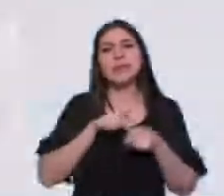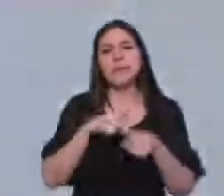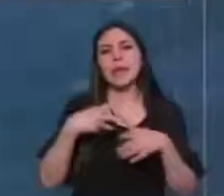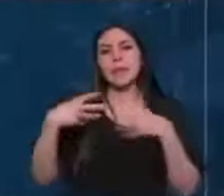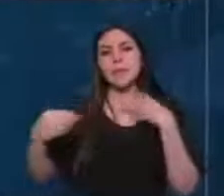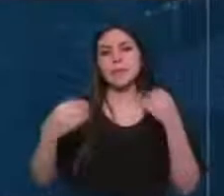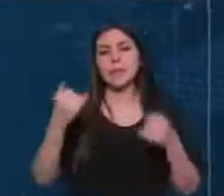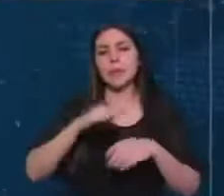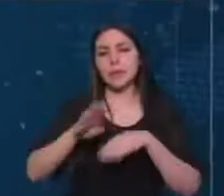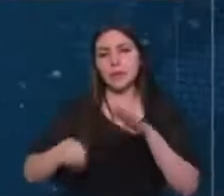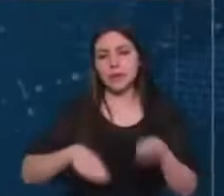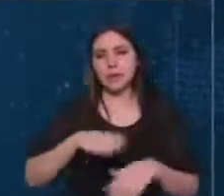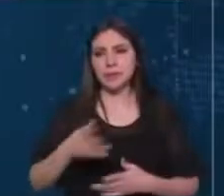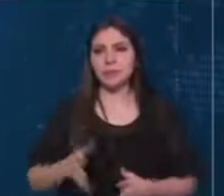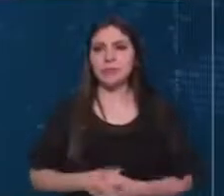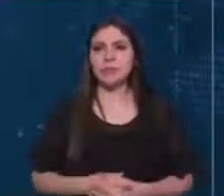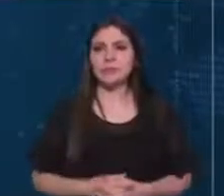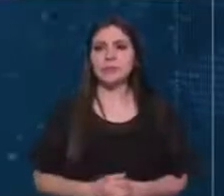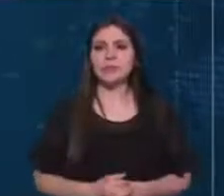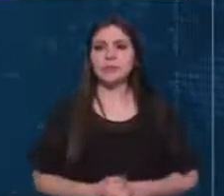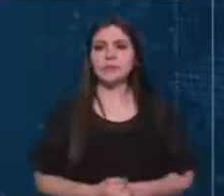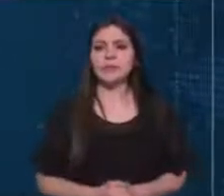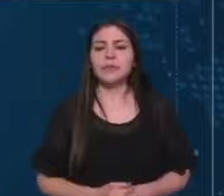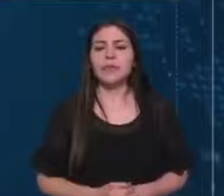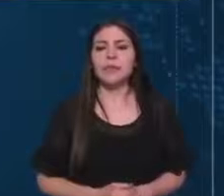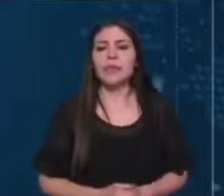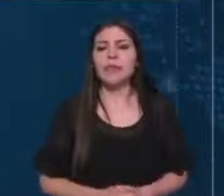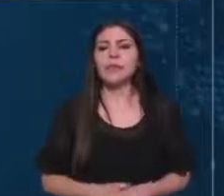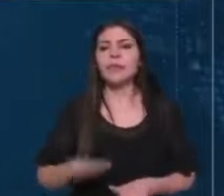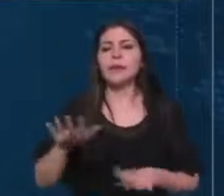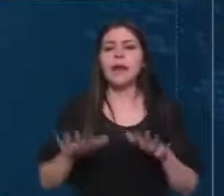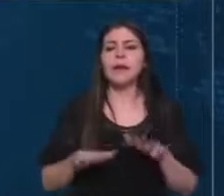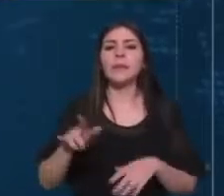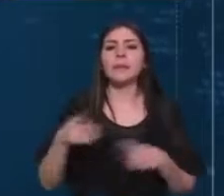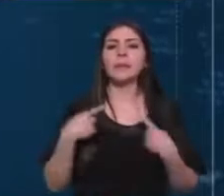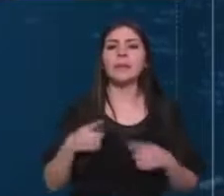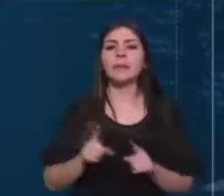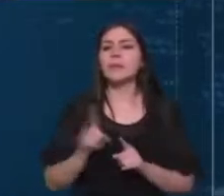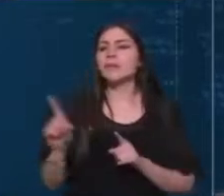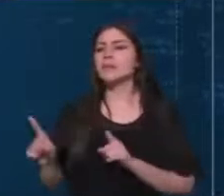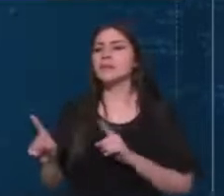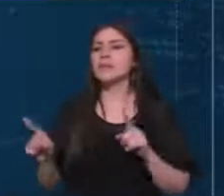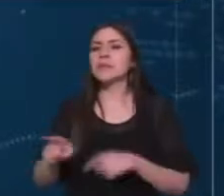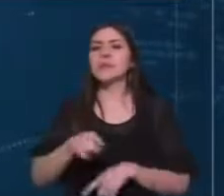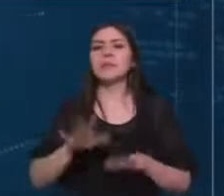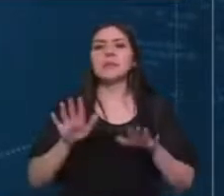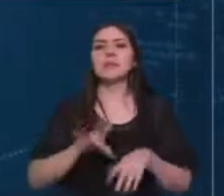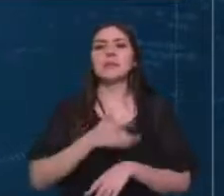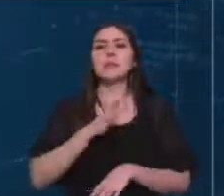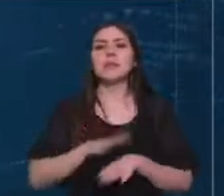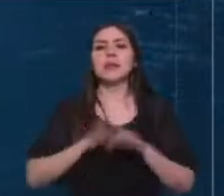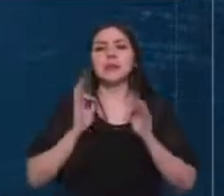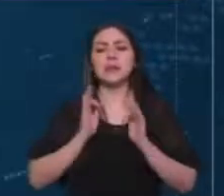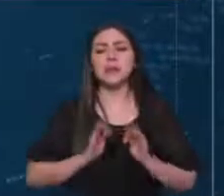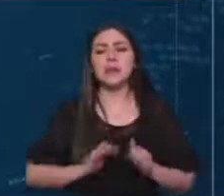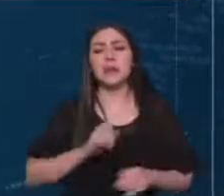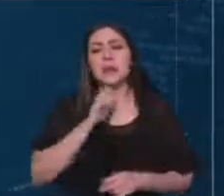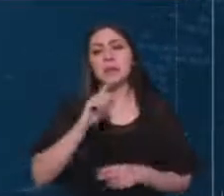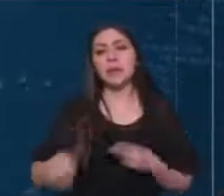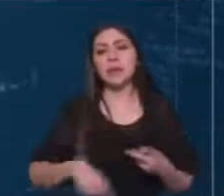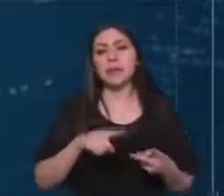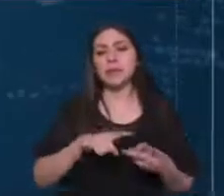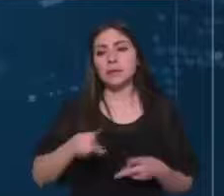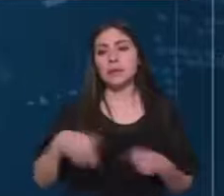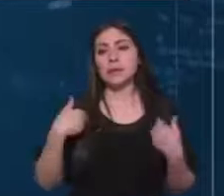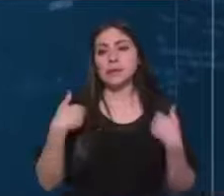un lado, se relajan las medidas de sana distancia, las medidas sanitarias, y por otro lado, pues también tomar en